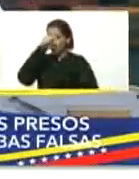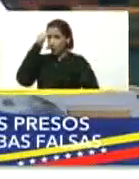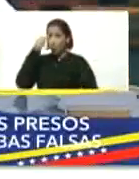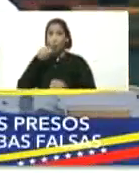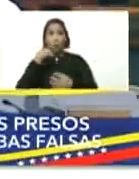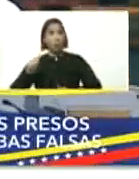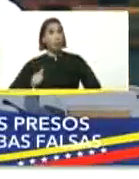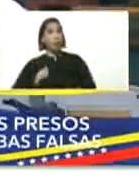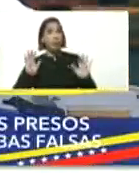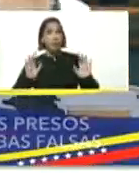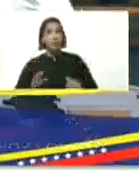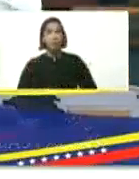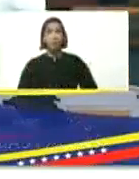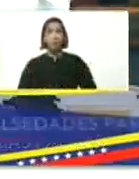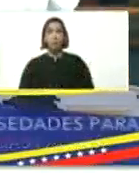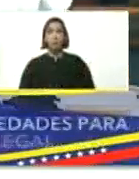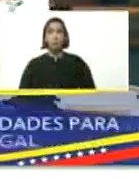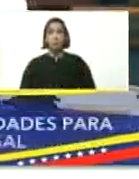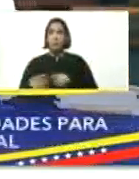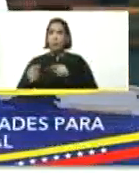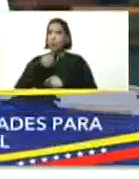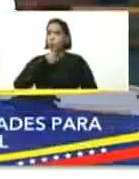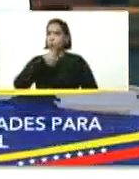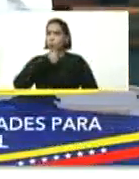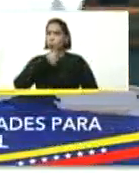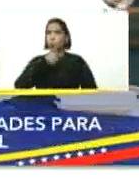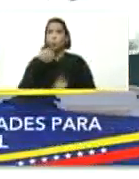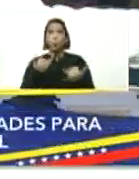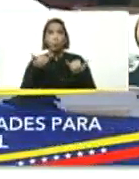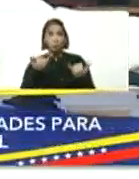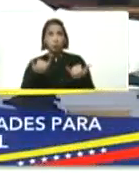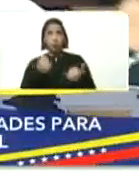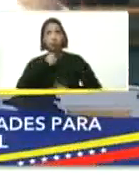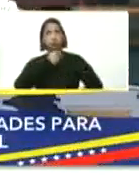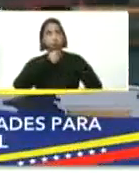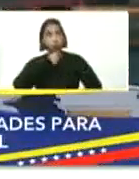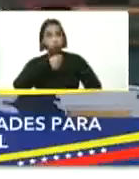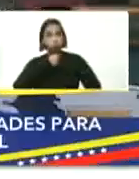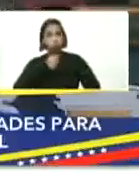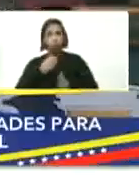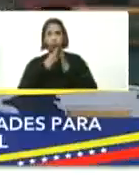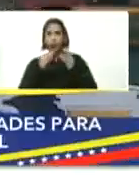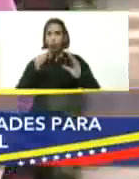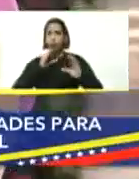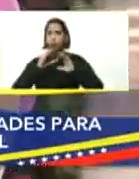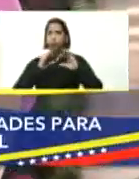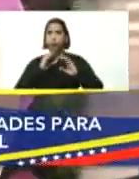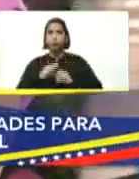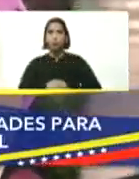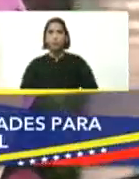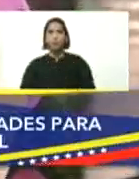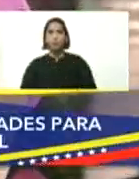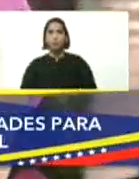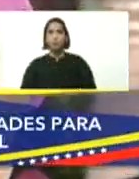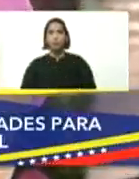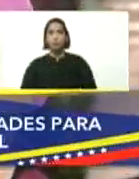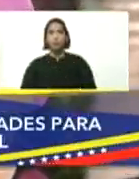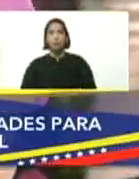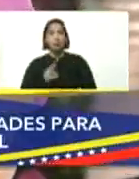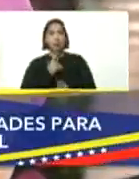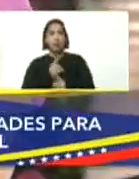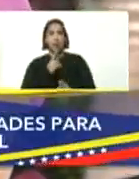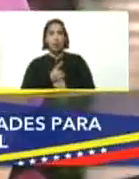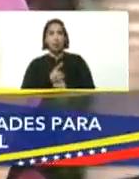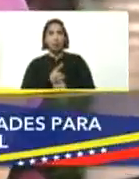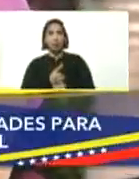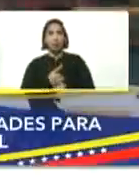que aprovechar para entrevistas. Sí. Entrevistas en todos los medios, redes. Antes era en los